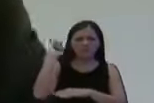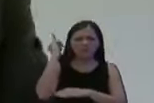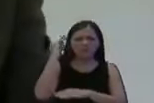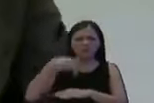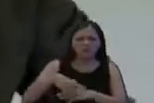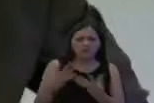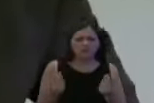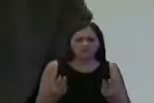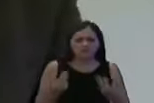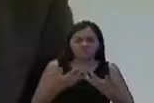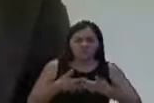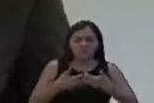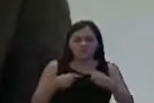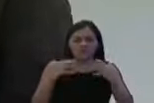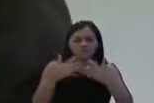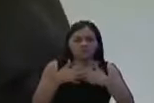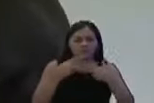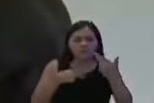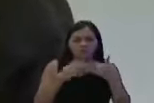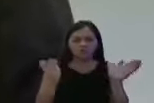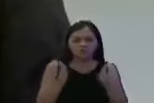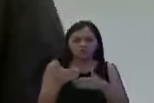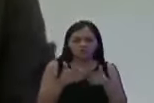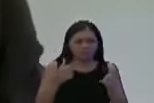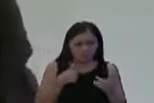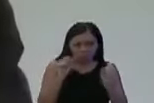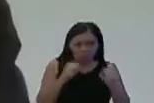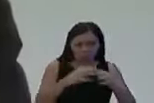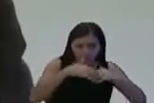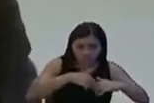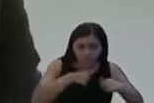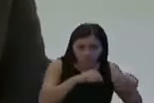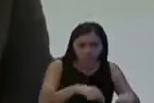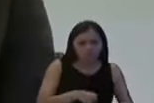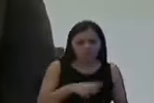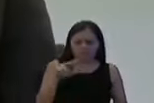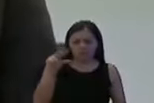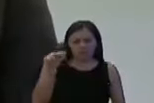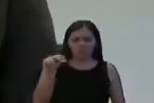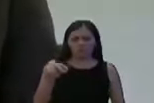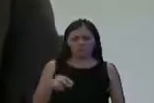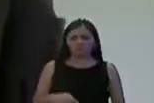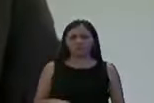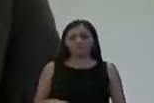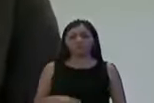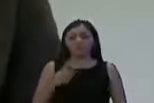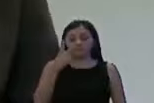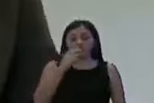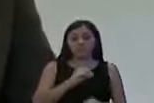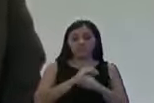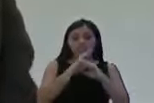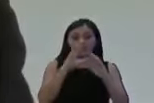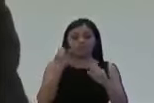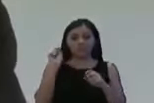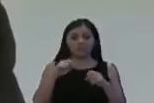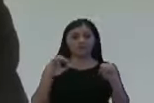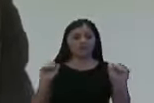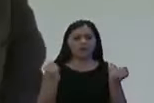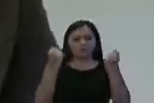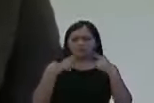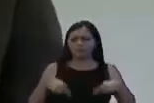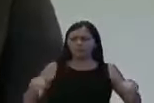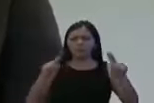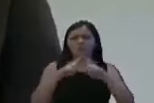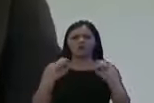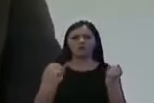industrializada con pequeños negocios yo les pregunto compas queridos Para que vean cómo nos asustan contra